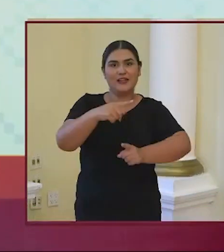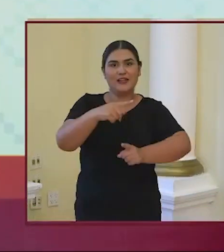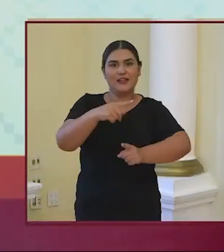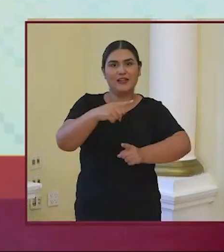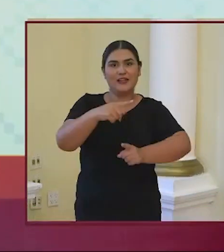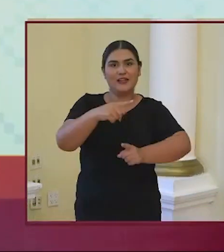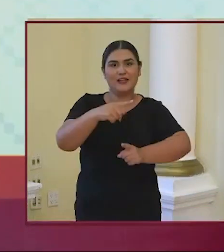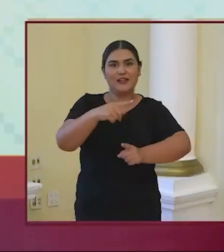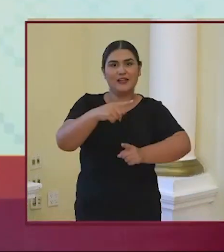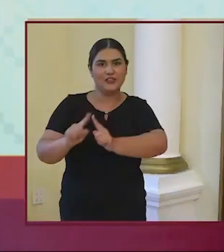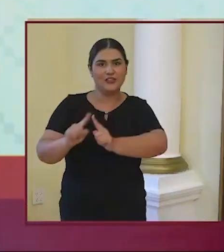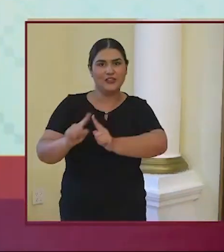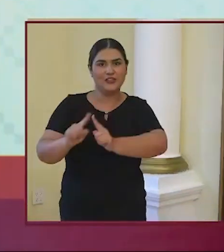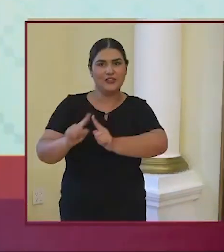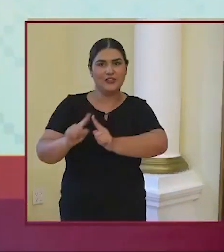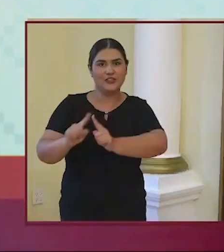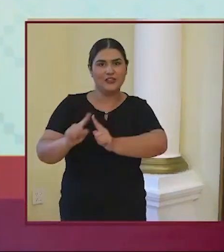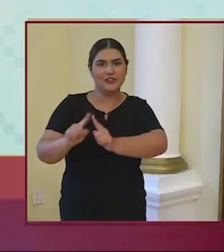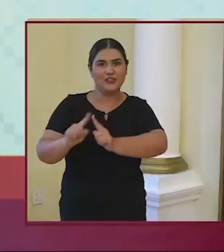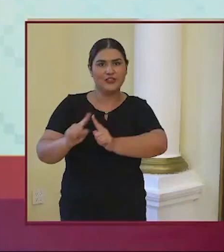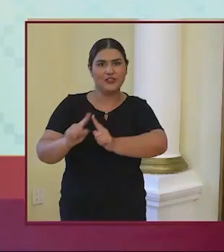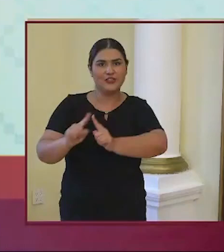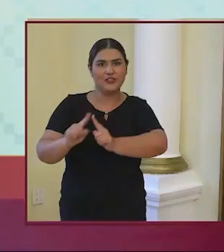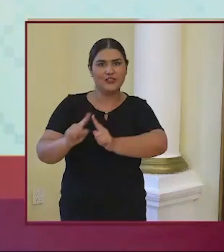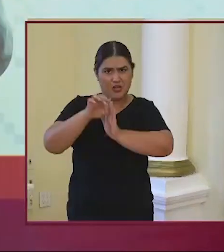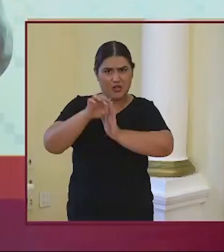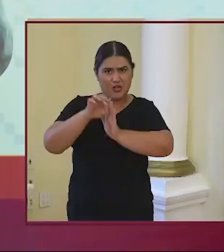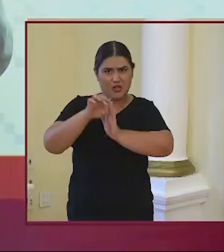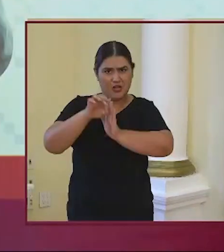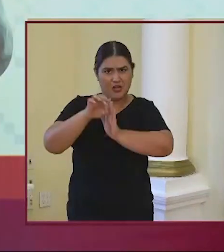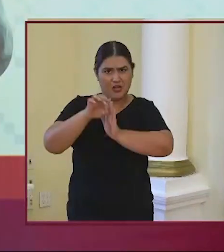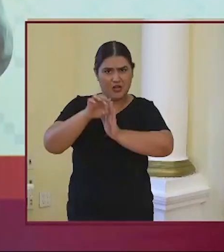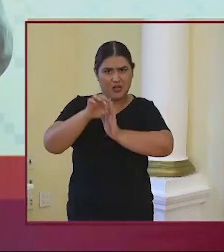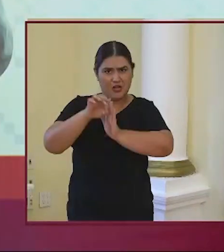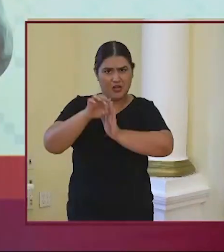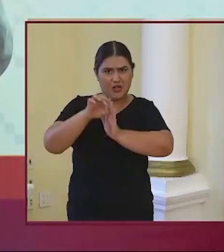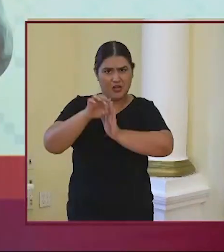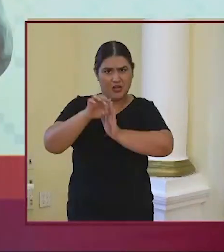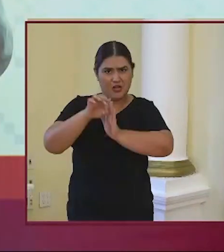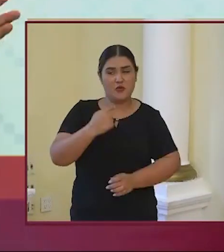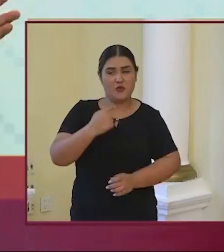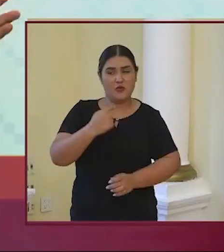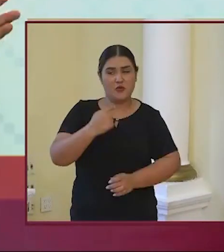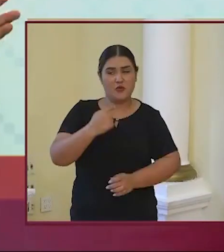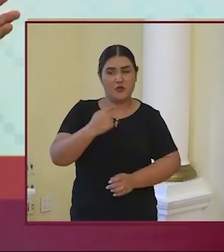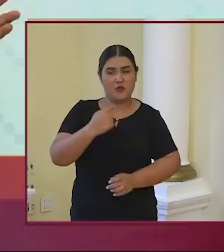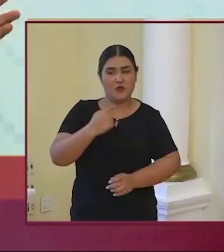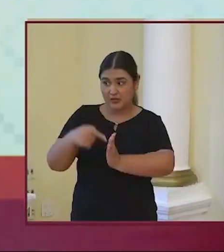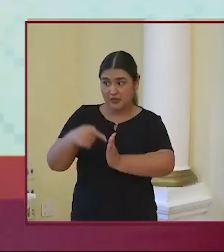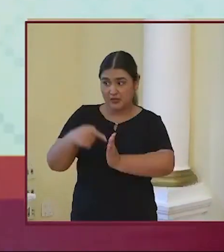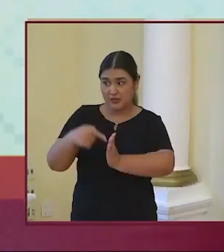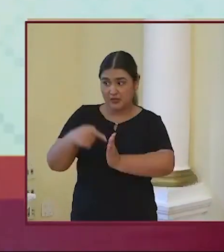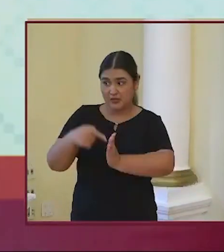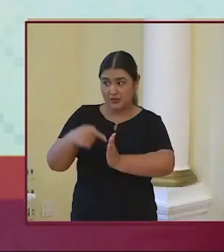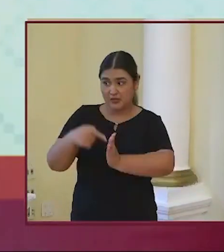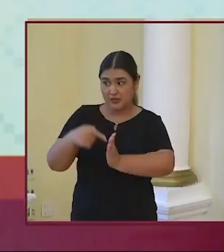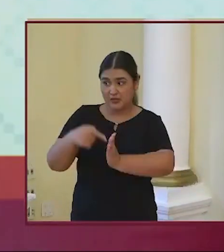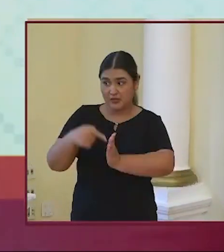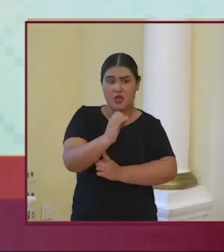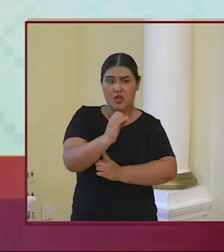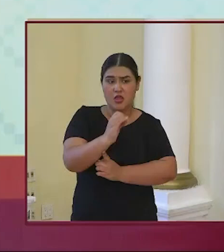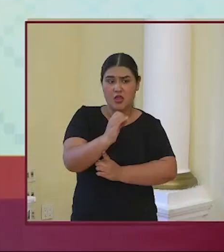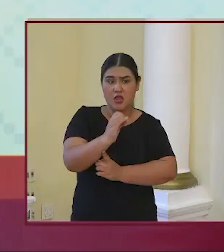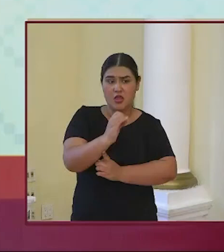como lo había planteado yo a la Si tenemos litio y tenemos grafito,